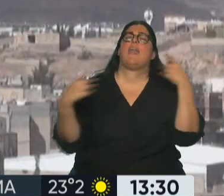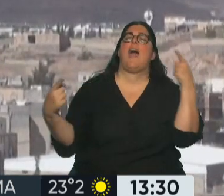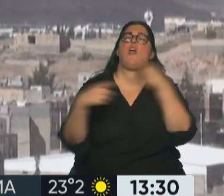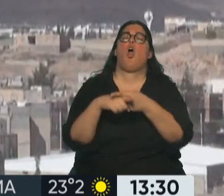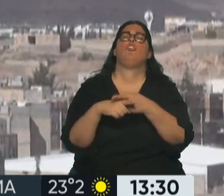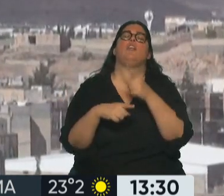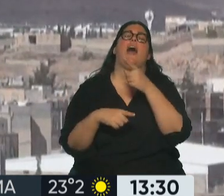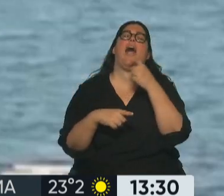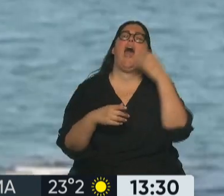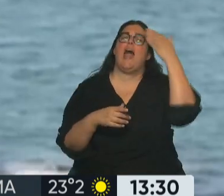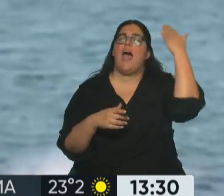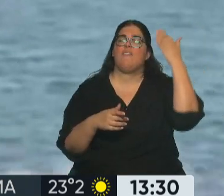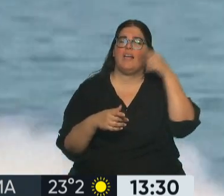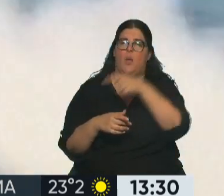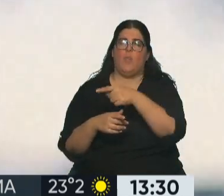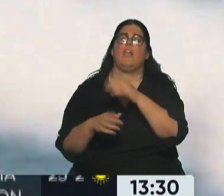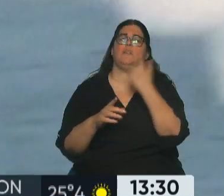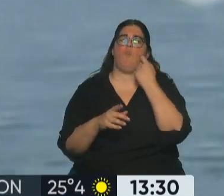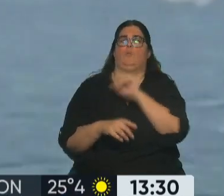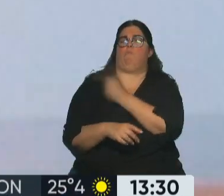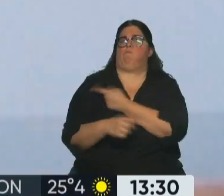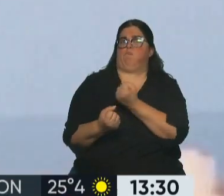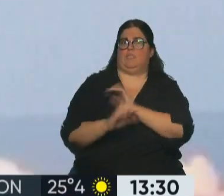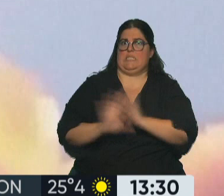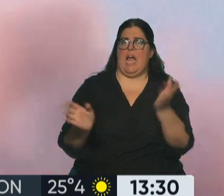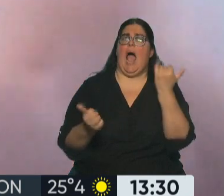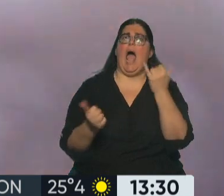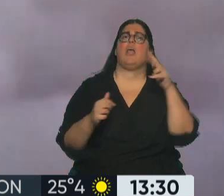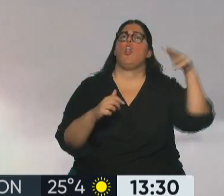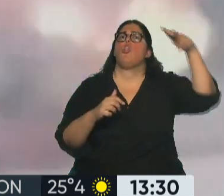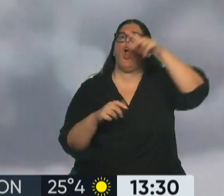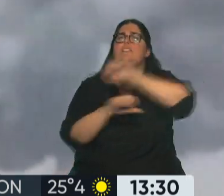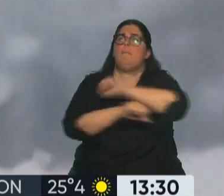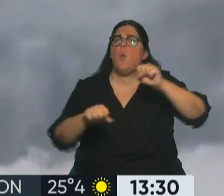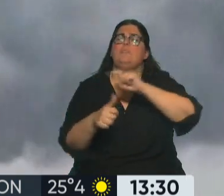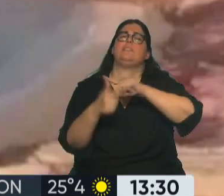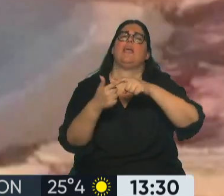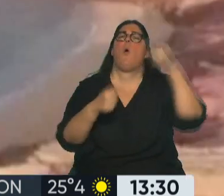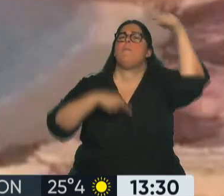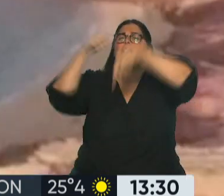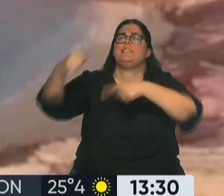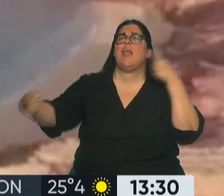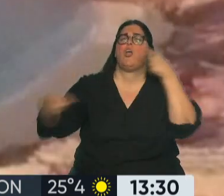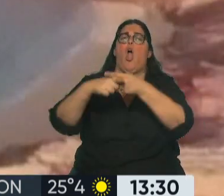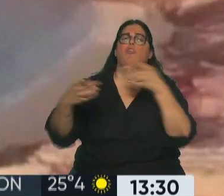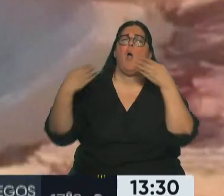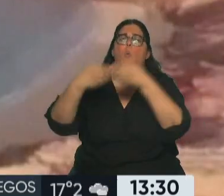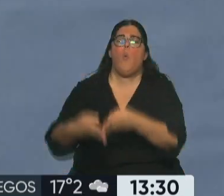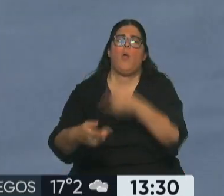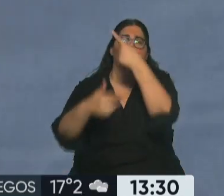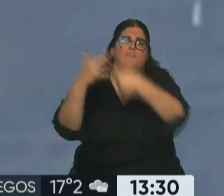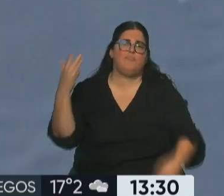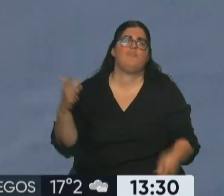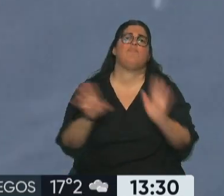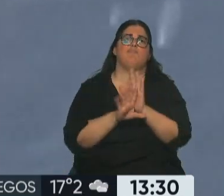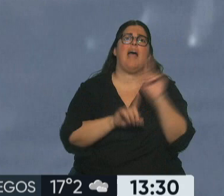Árabes y cuentan con misiles balísticos drones explosivos y misiles antibuque de origen iraní algunos de ellos capaces de